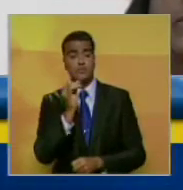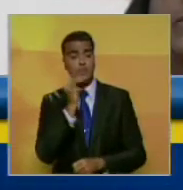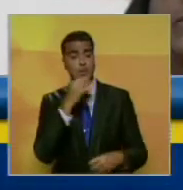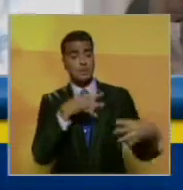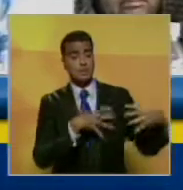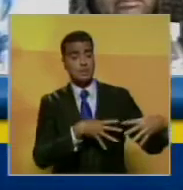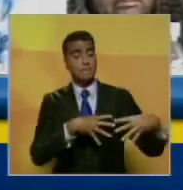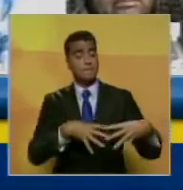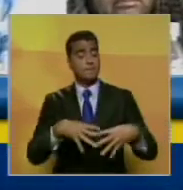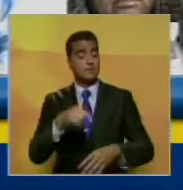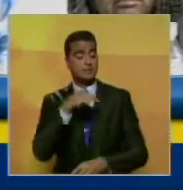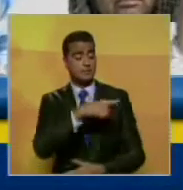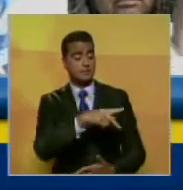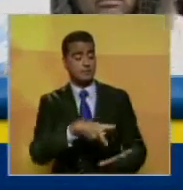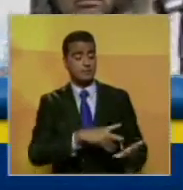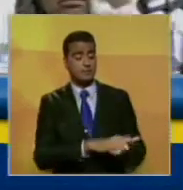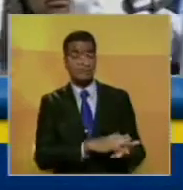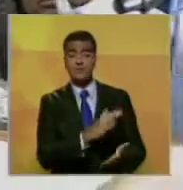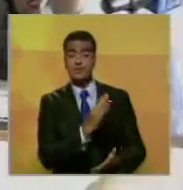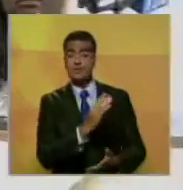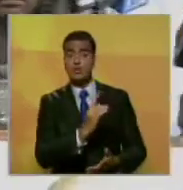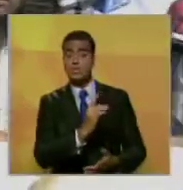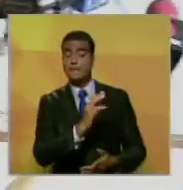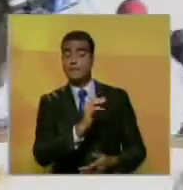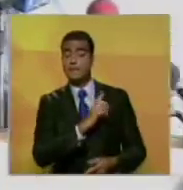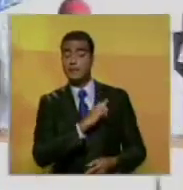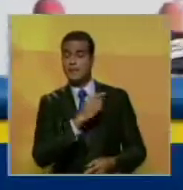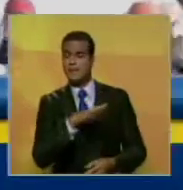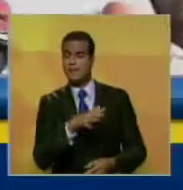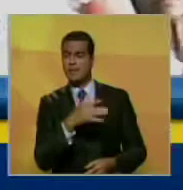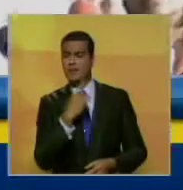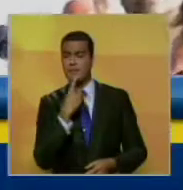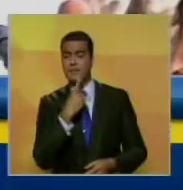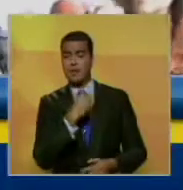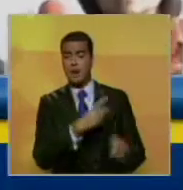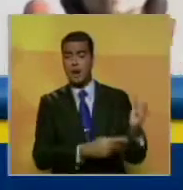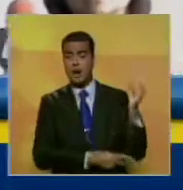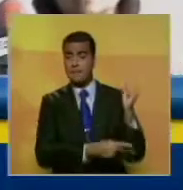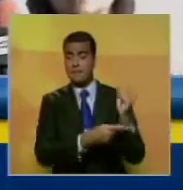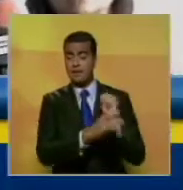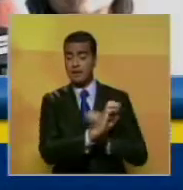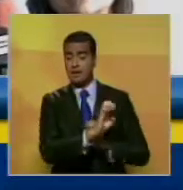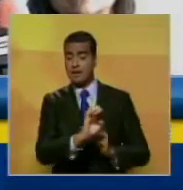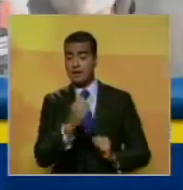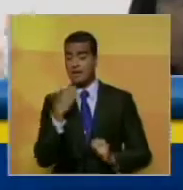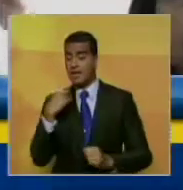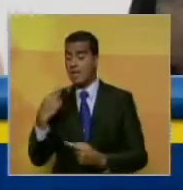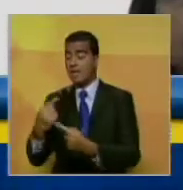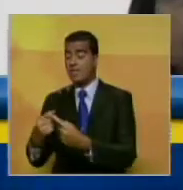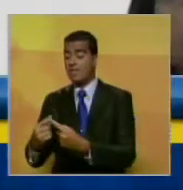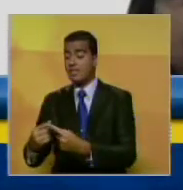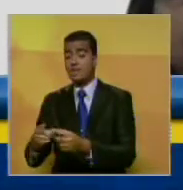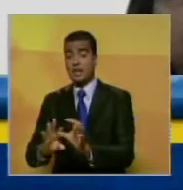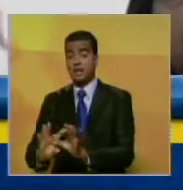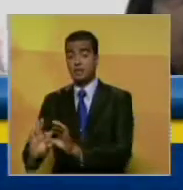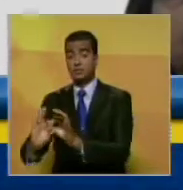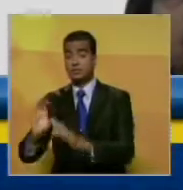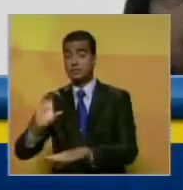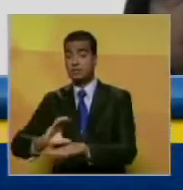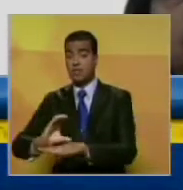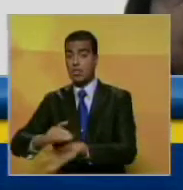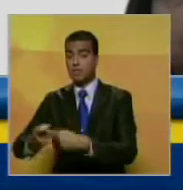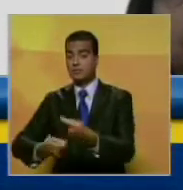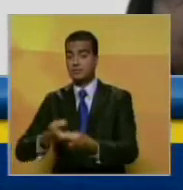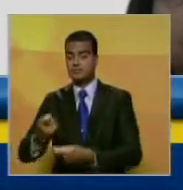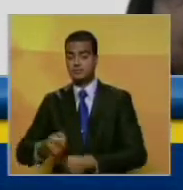marcha partirá desde la avenida Francisco de Miranda a la altura del Parque del Este hasta el Unicentro El Marqués. Convocamos a todos